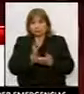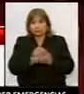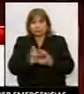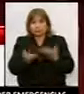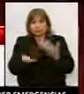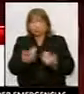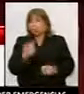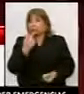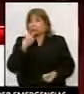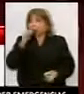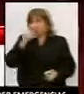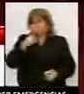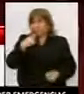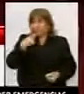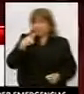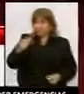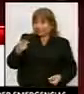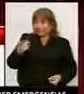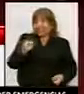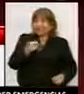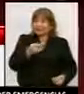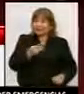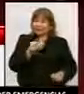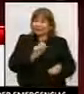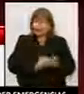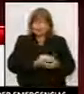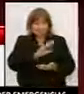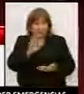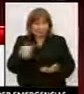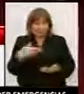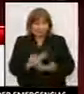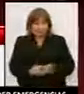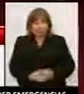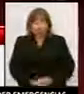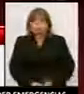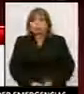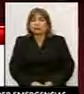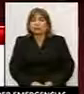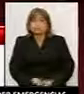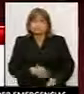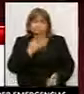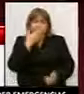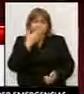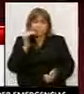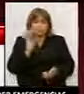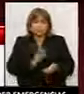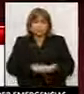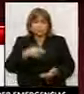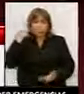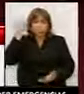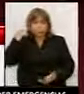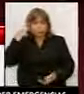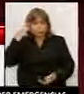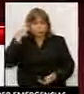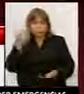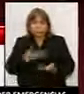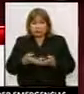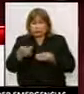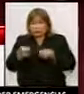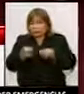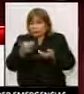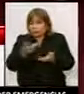cuantos. Pero si está, como se ha dicho por la mayoría de los que han intervenido, casi todos, que aquí ha habido una mala política en el manejo